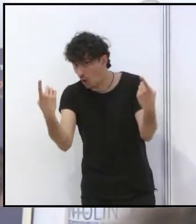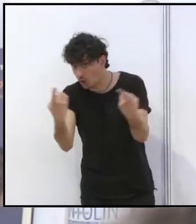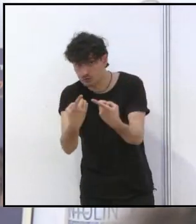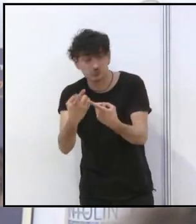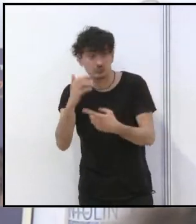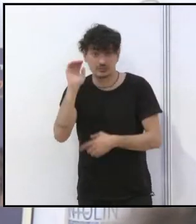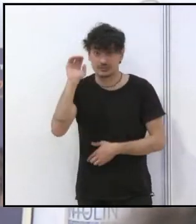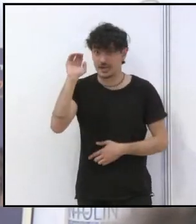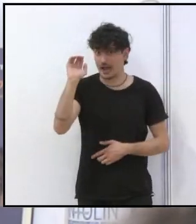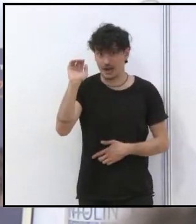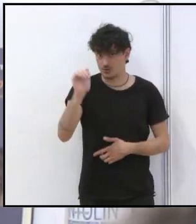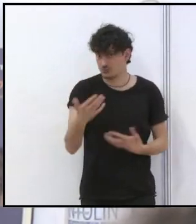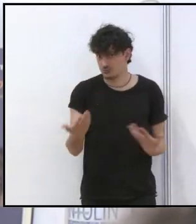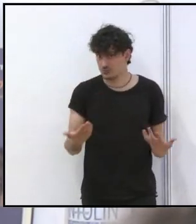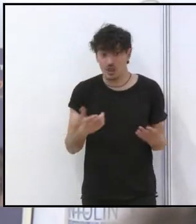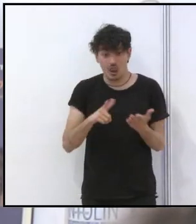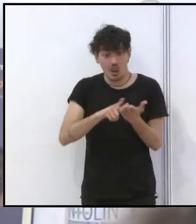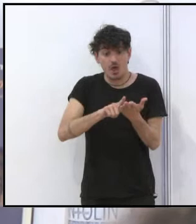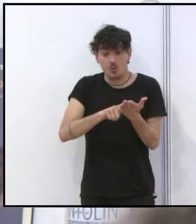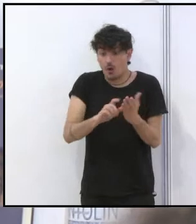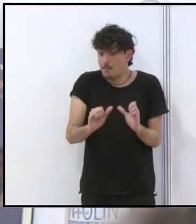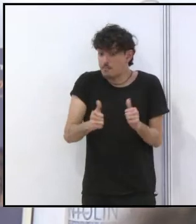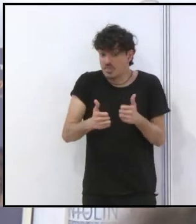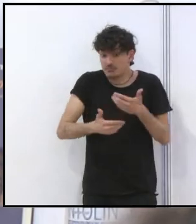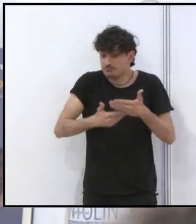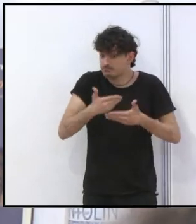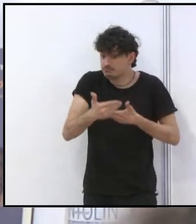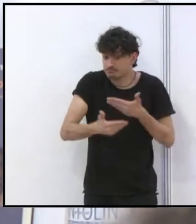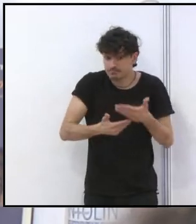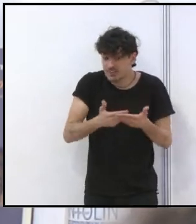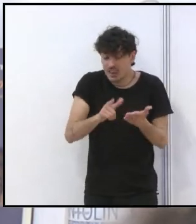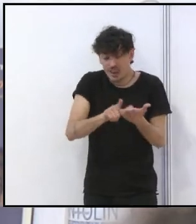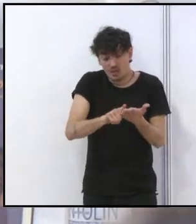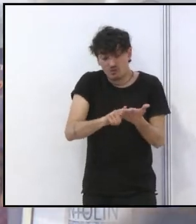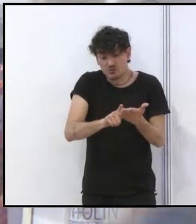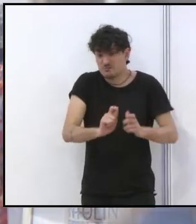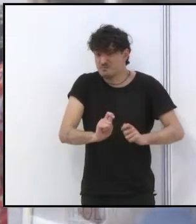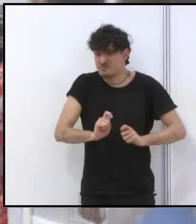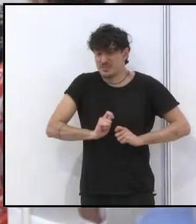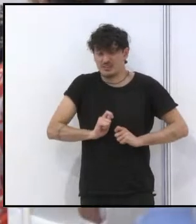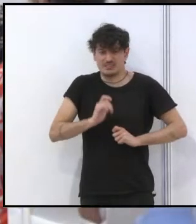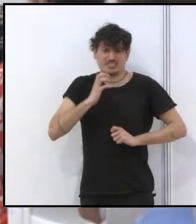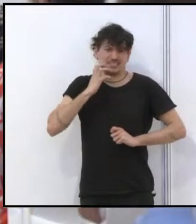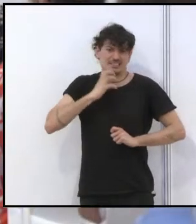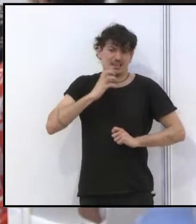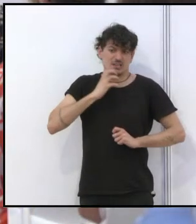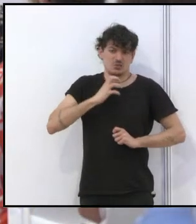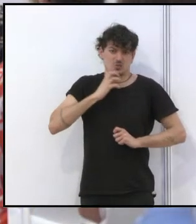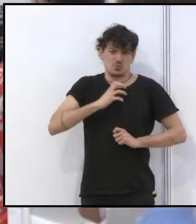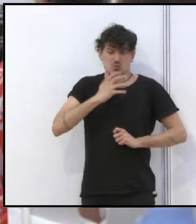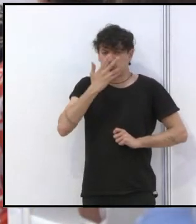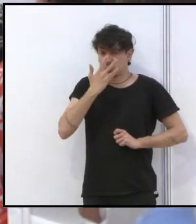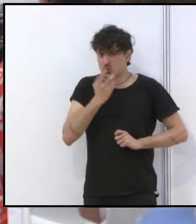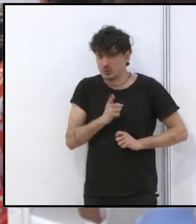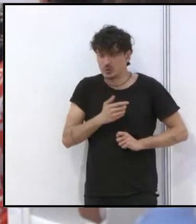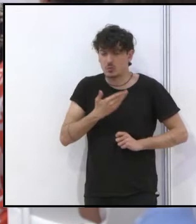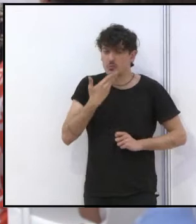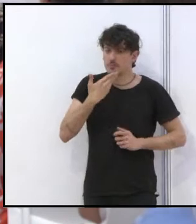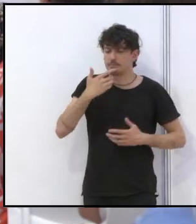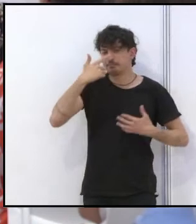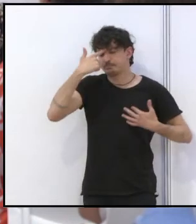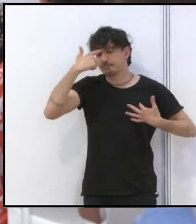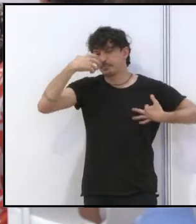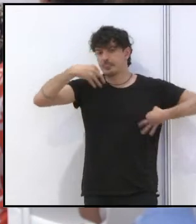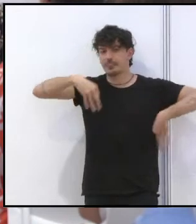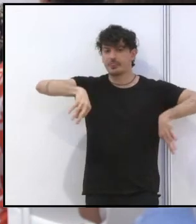empezamos a utilizar la lengua. La lengua nos hace extraños, nos saca de esa especie de comodidad ingenua con la que en